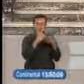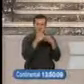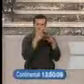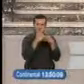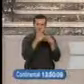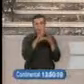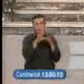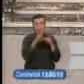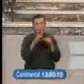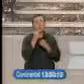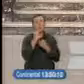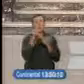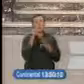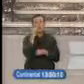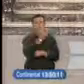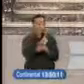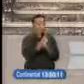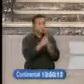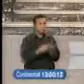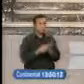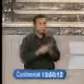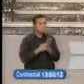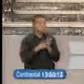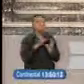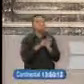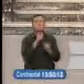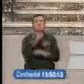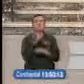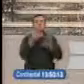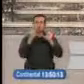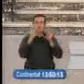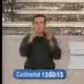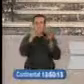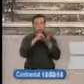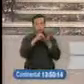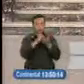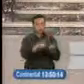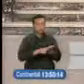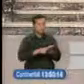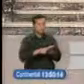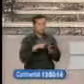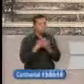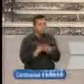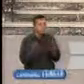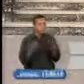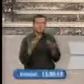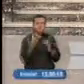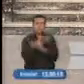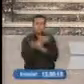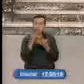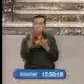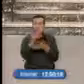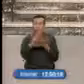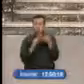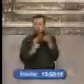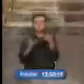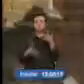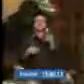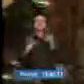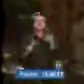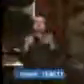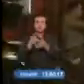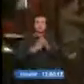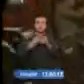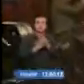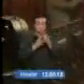duró aproximadamente una hora y estuvieron presentes los 9 integrantes del organismo, se presentaron los mecanismos para la